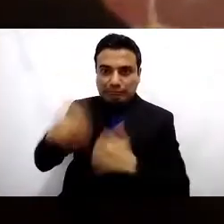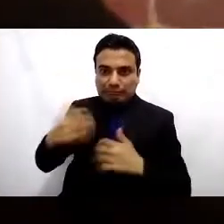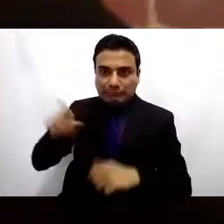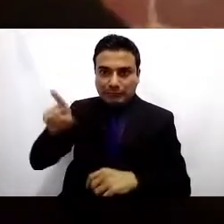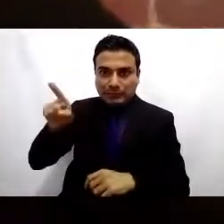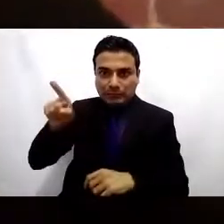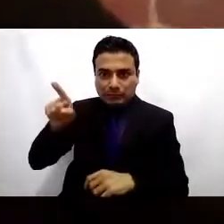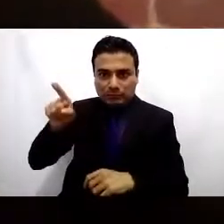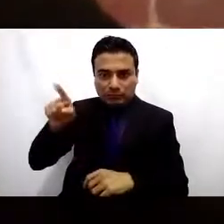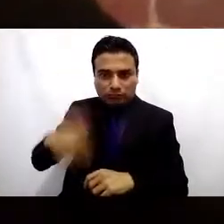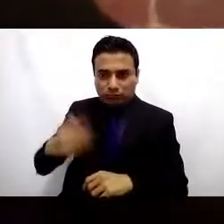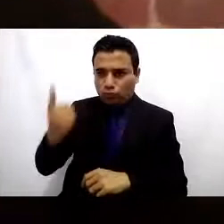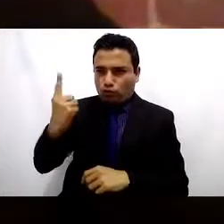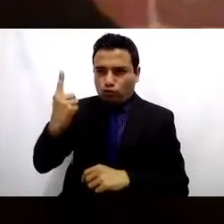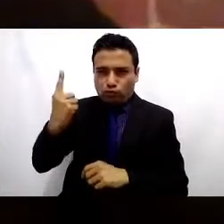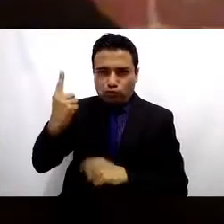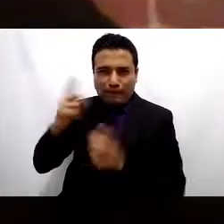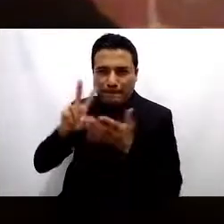sentido trascendente,